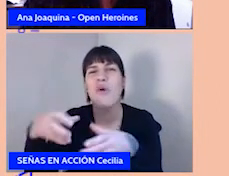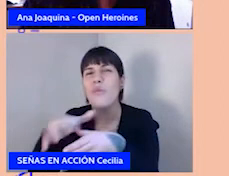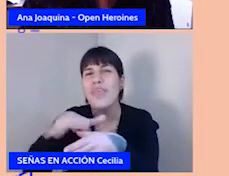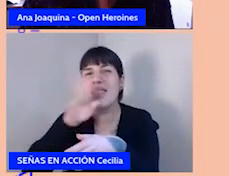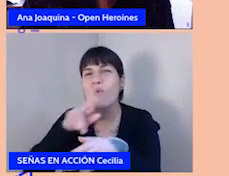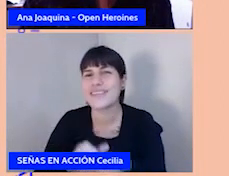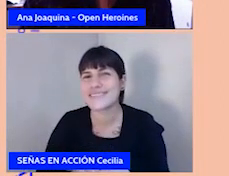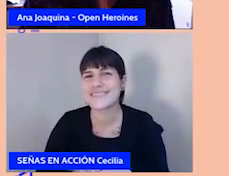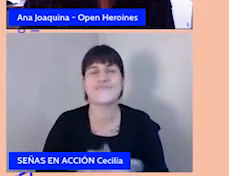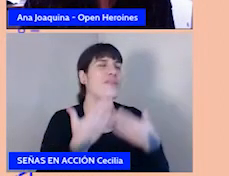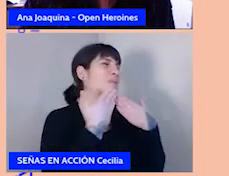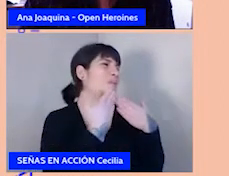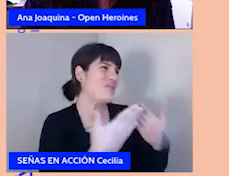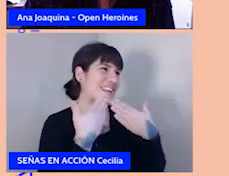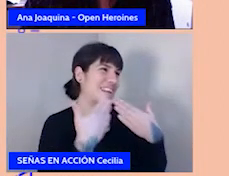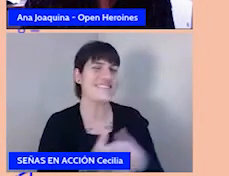Muchas Adelante, Bárbara. gracias.